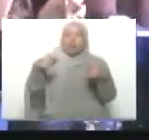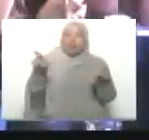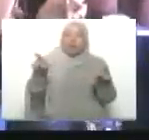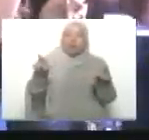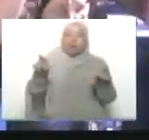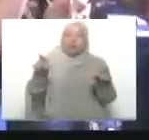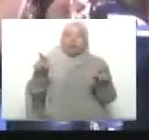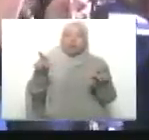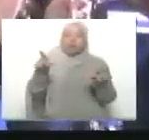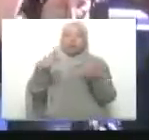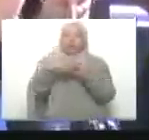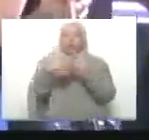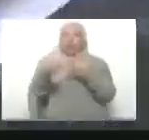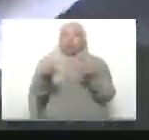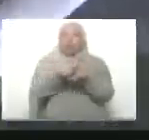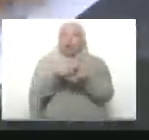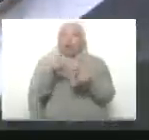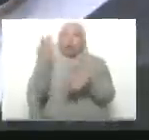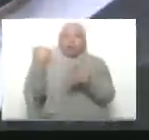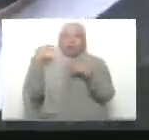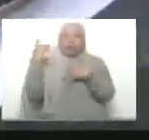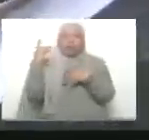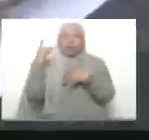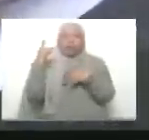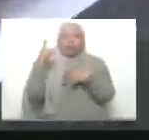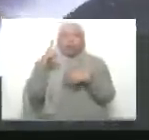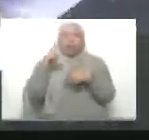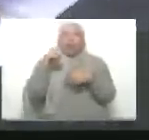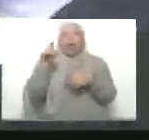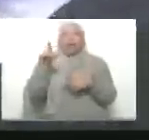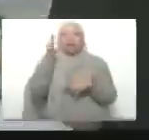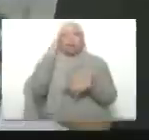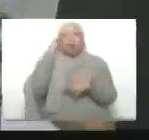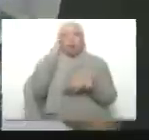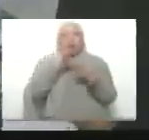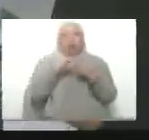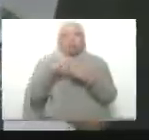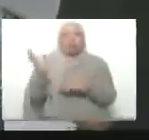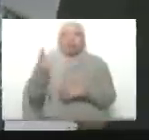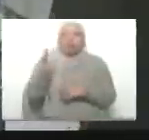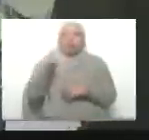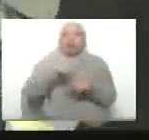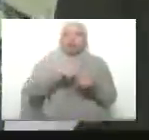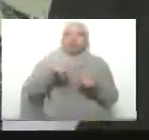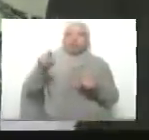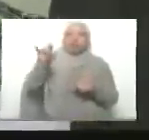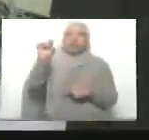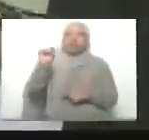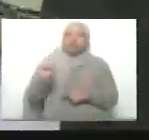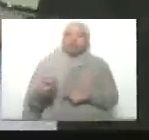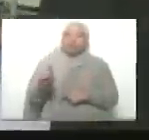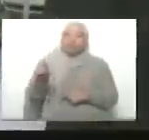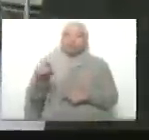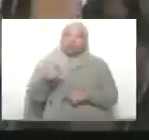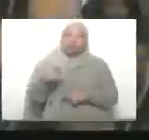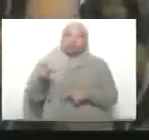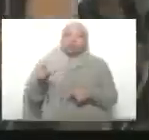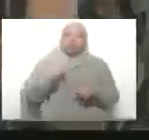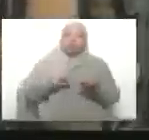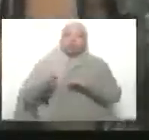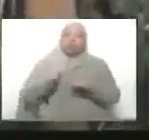reencarnado ah directamente San Agustín del sur presidente bueno el movimiento corazón salcero som